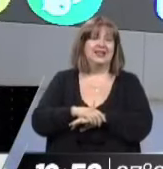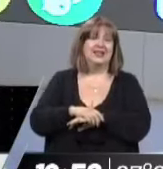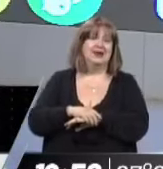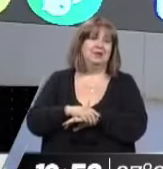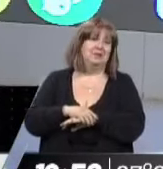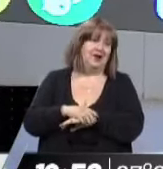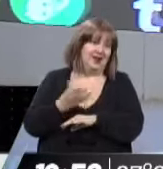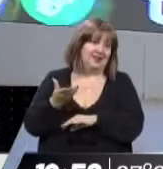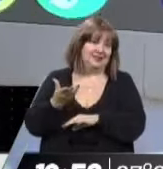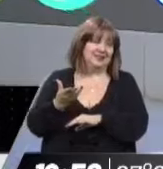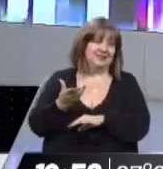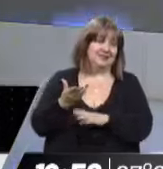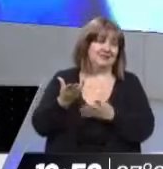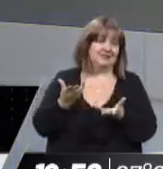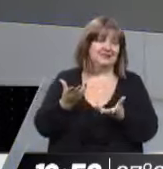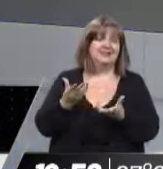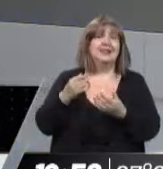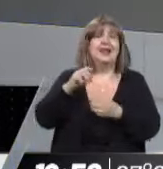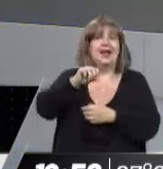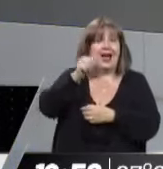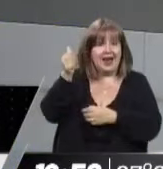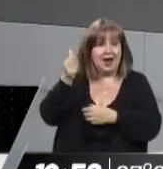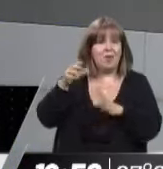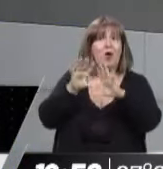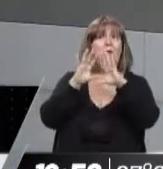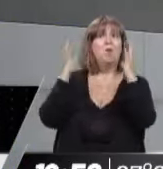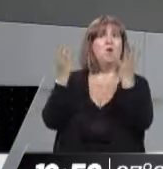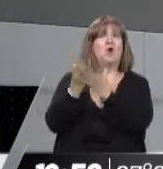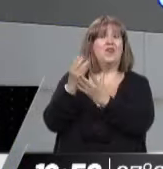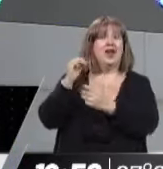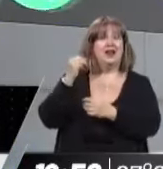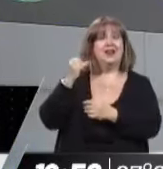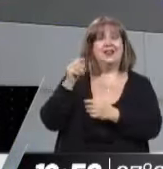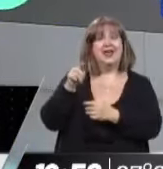digo, chico, ¿sabes qué? Olvídate, si gana el Mundial, este chico ya tiene que estar al lado de la Copa y Messi.